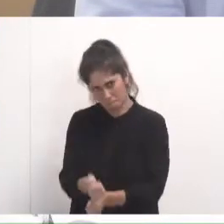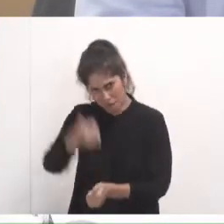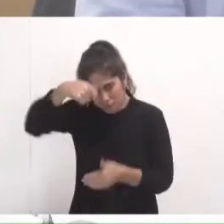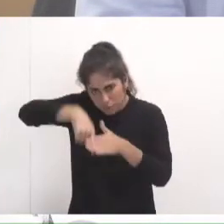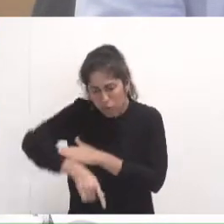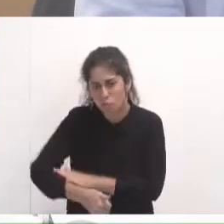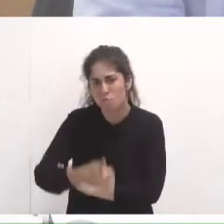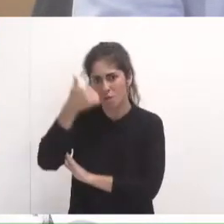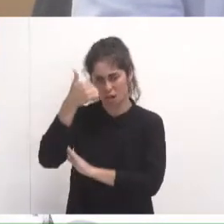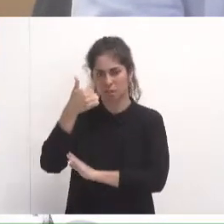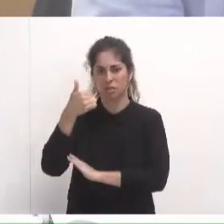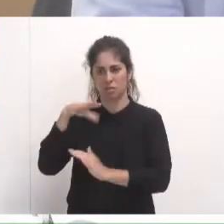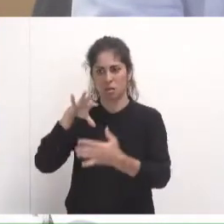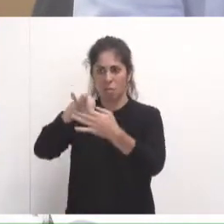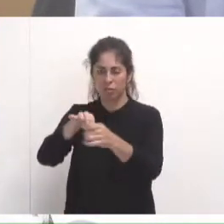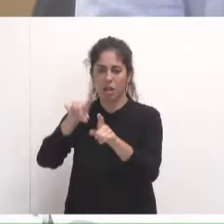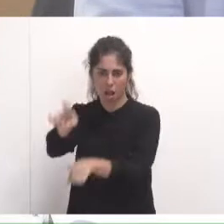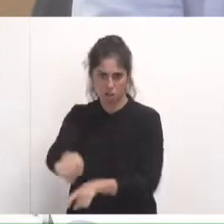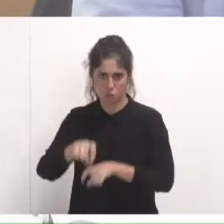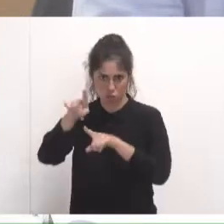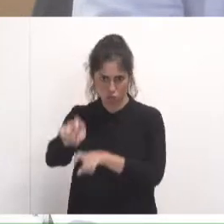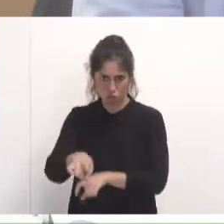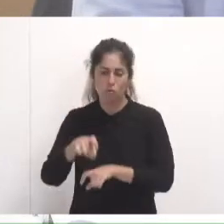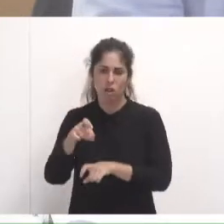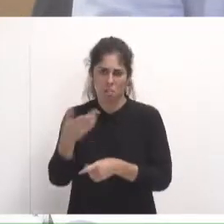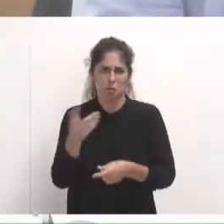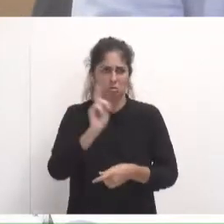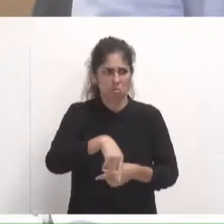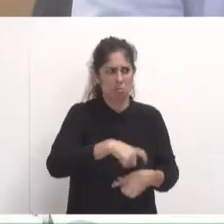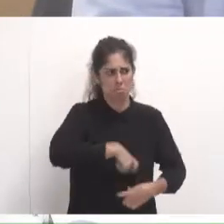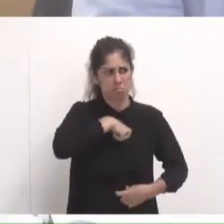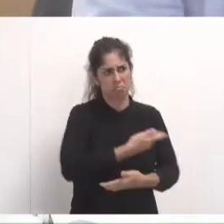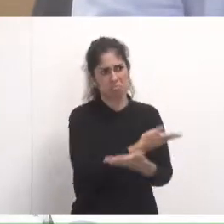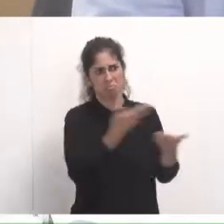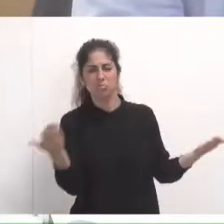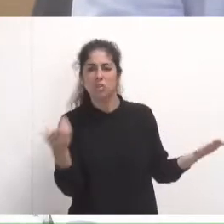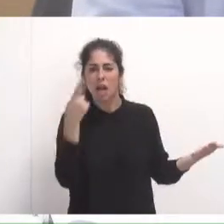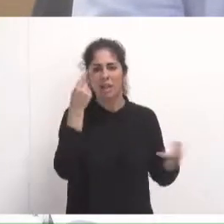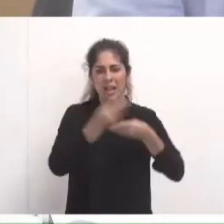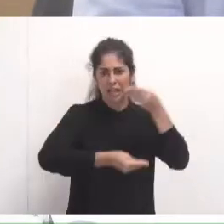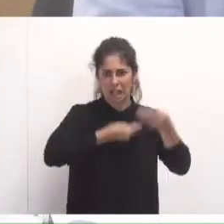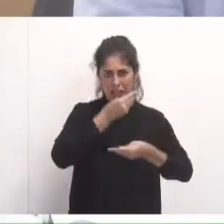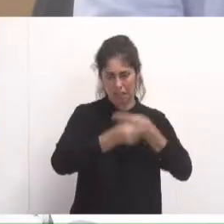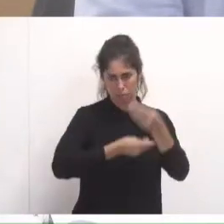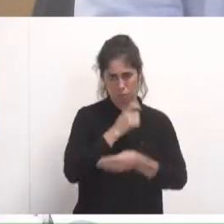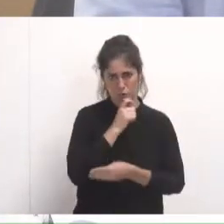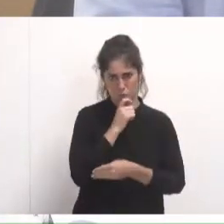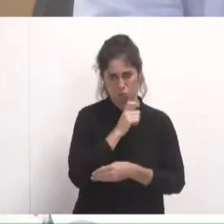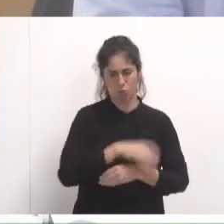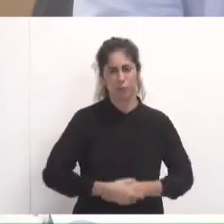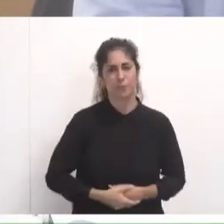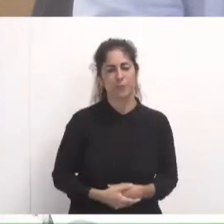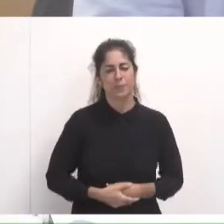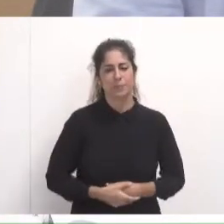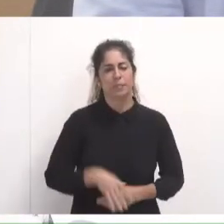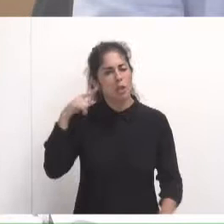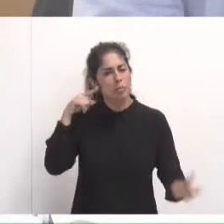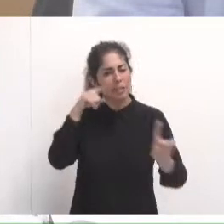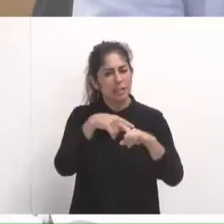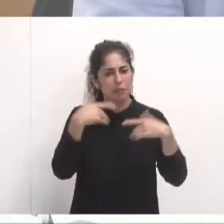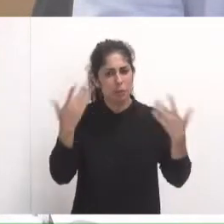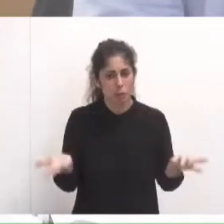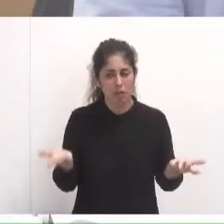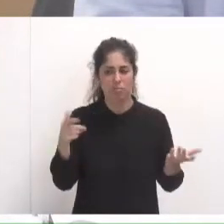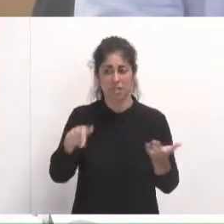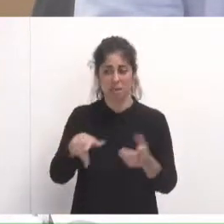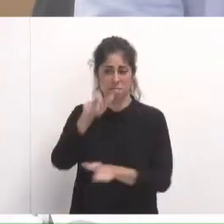ver cuáles son o cómo son los ámbitos de actuación o cómo hay que actuar en este sentido. La idea también es que los agricultores en el radio de esos